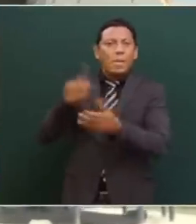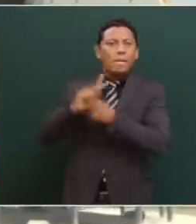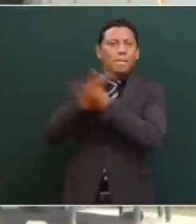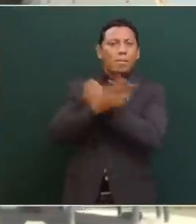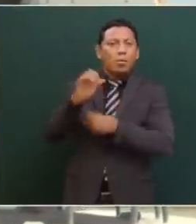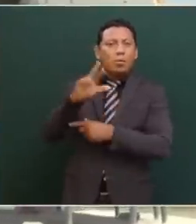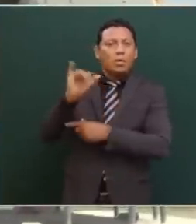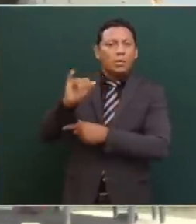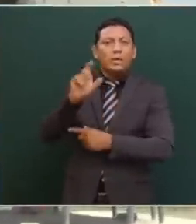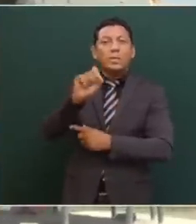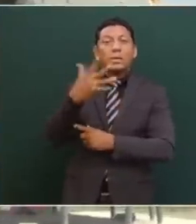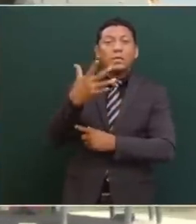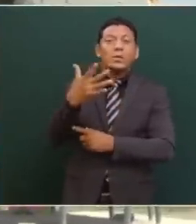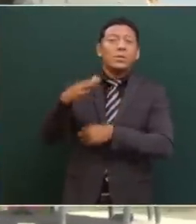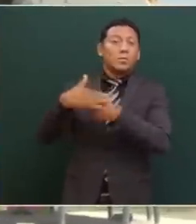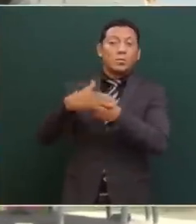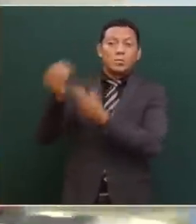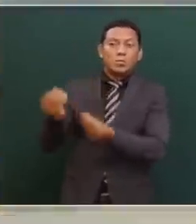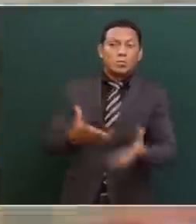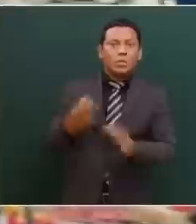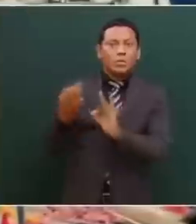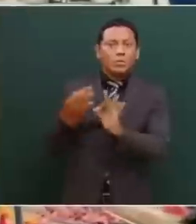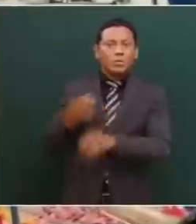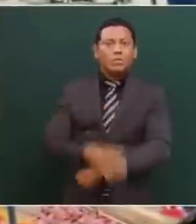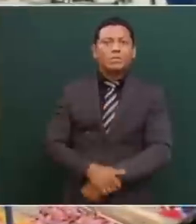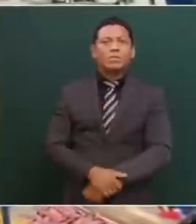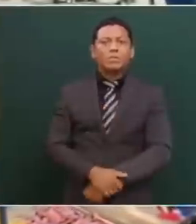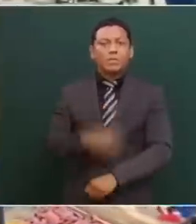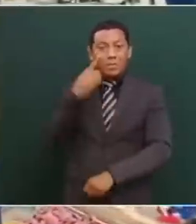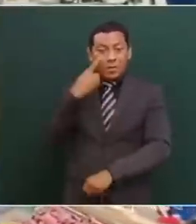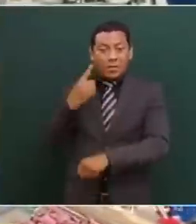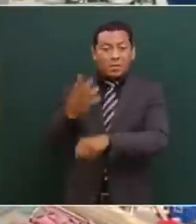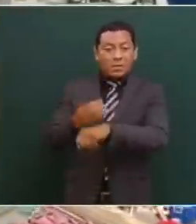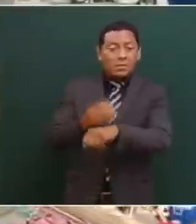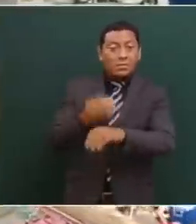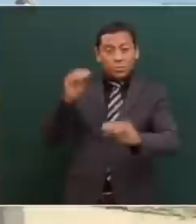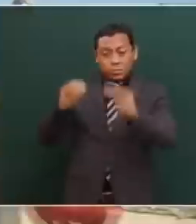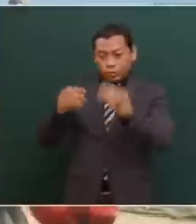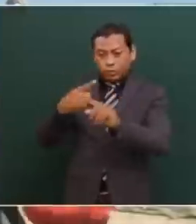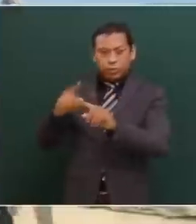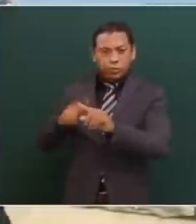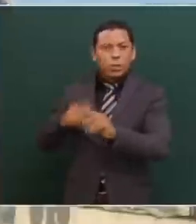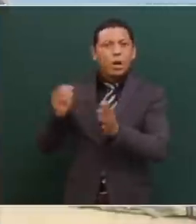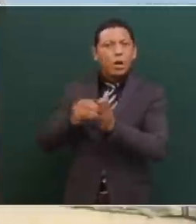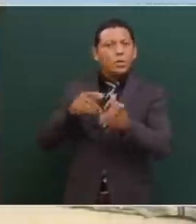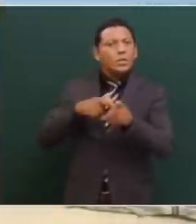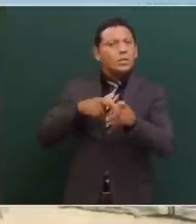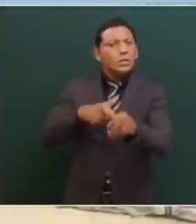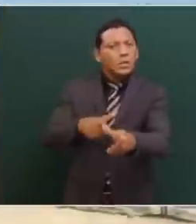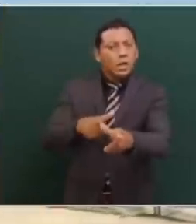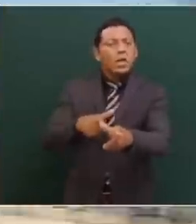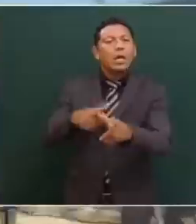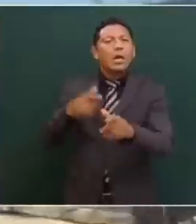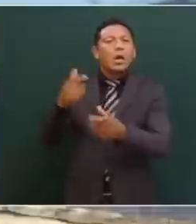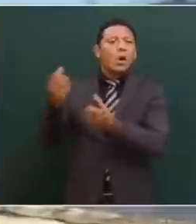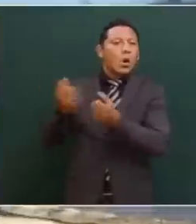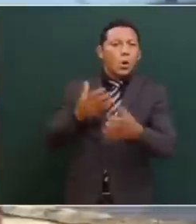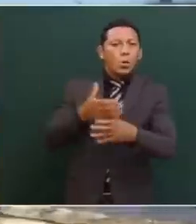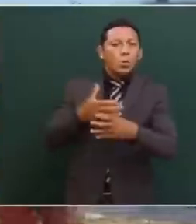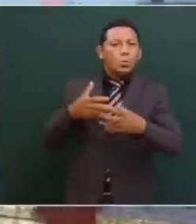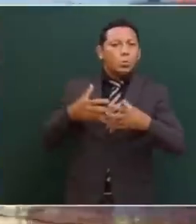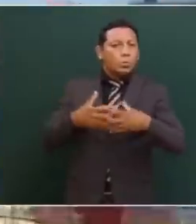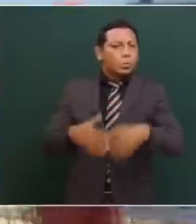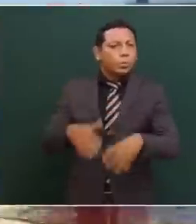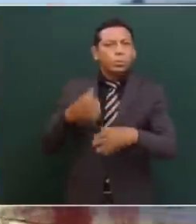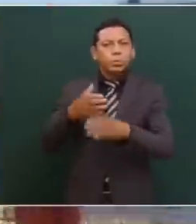otros 25 más que ya están arribando. En el área de plantas químicas de refinación, continúa el arribo y montaje de equipos de la nueva